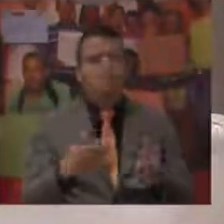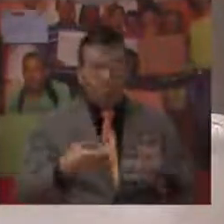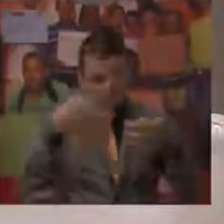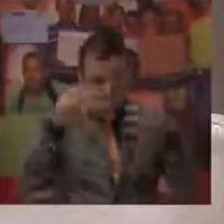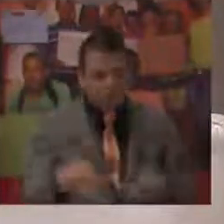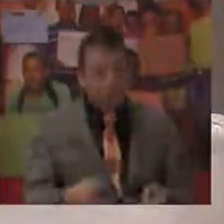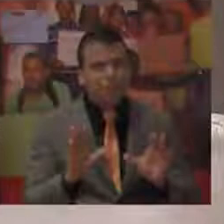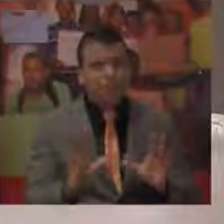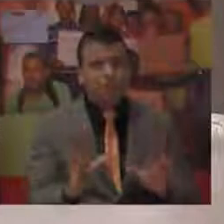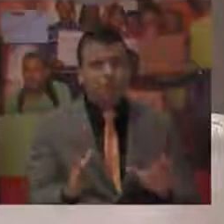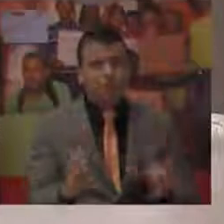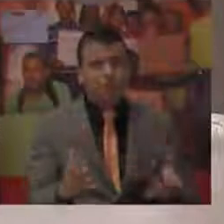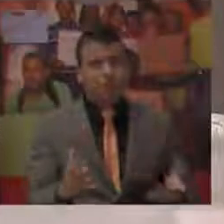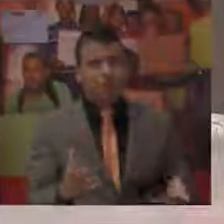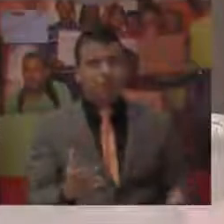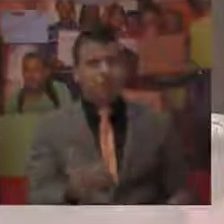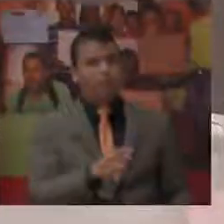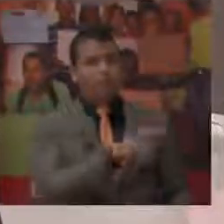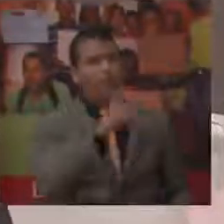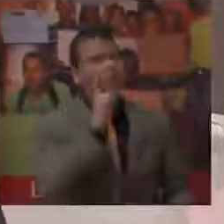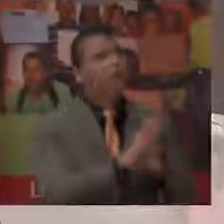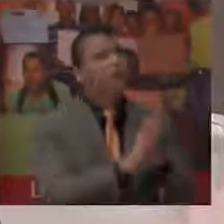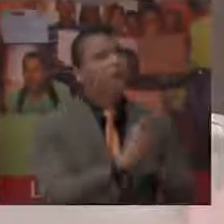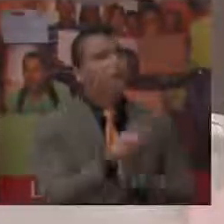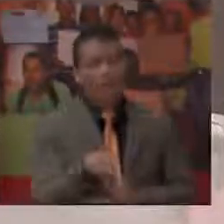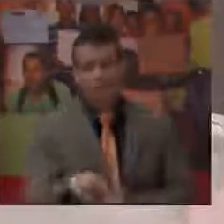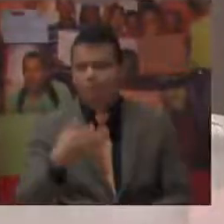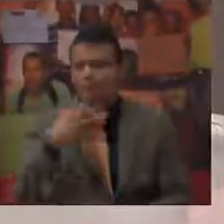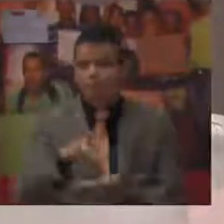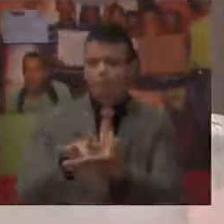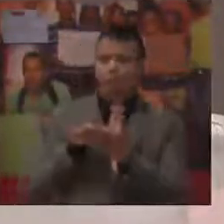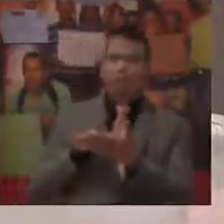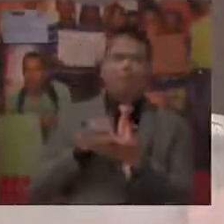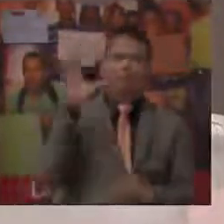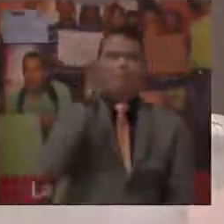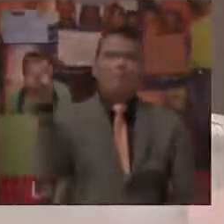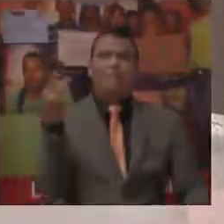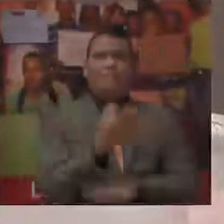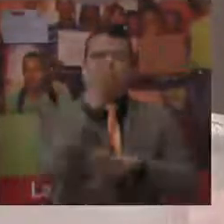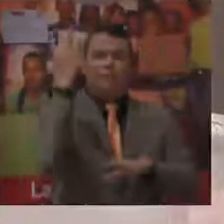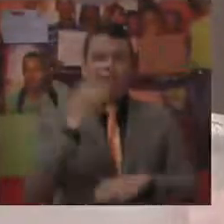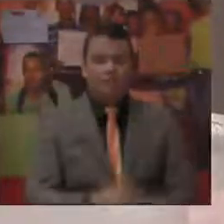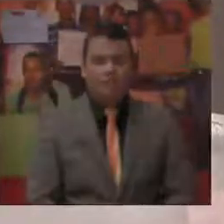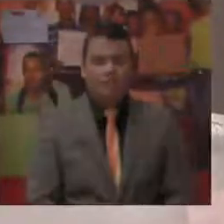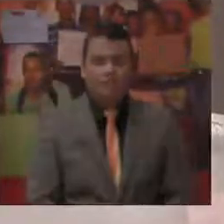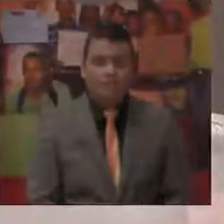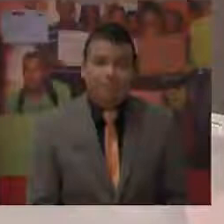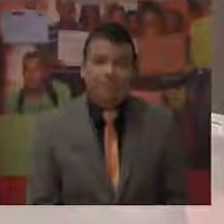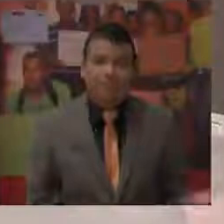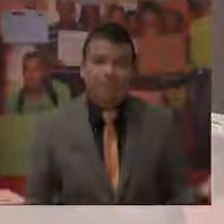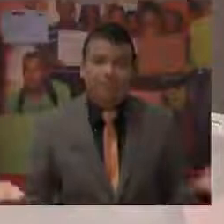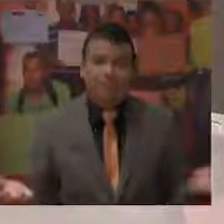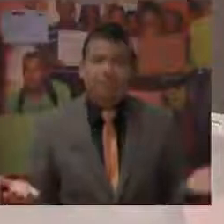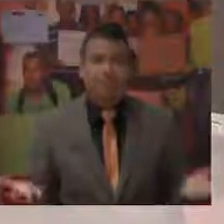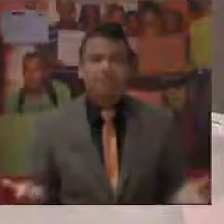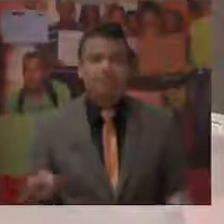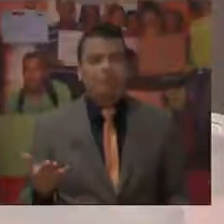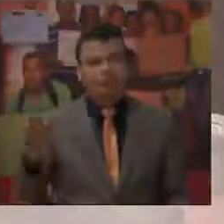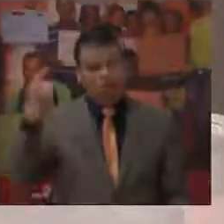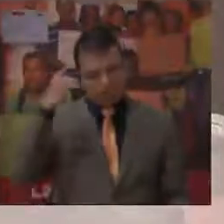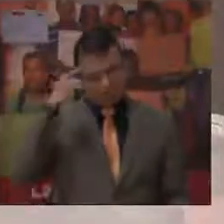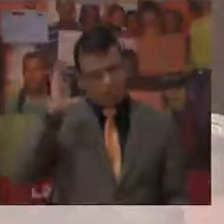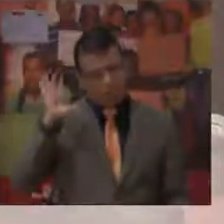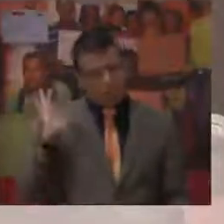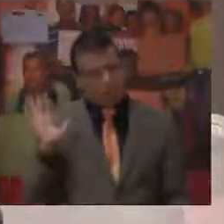la realidad ha superado cualquier tipo de expectativa. En definitiva, cuando nosotros pensamos